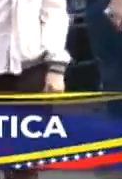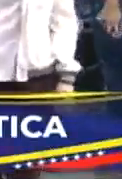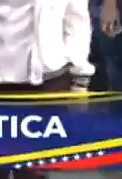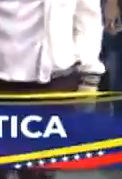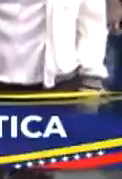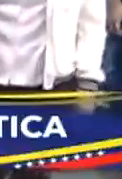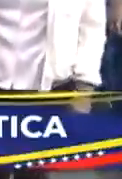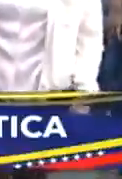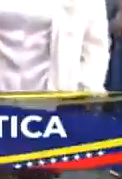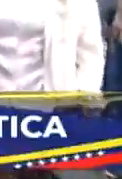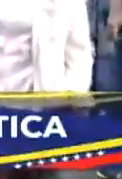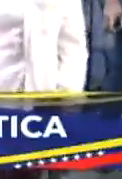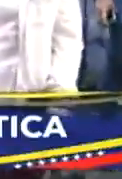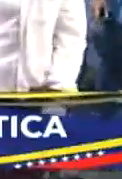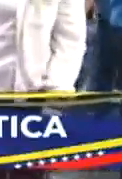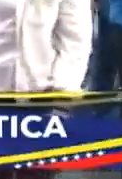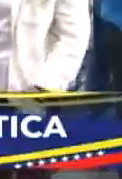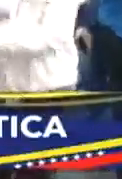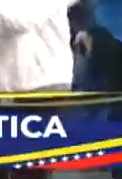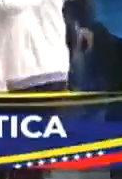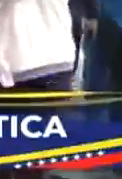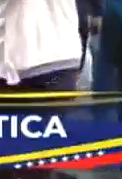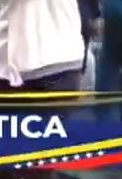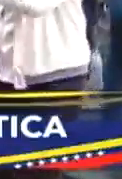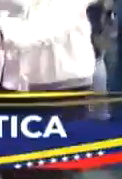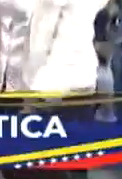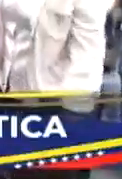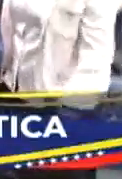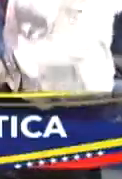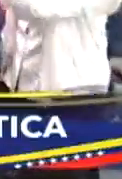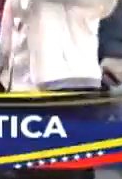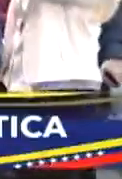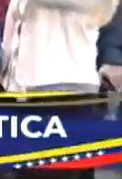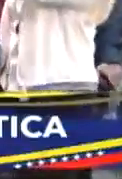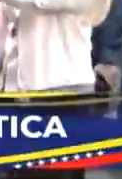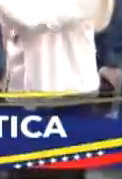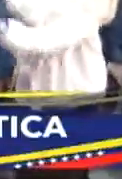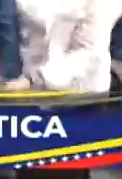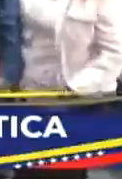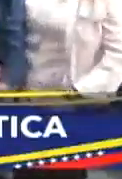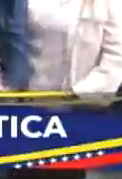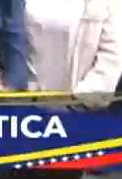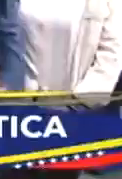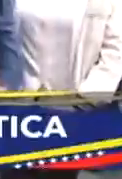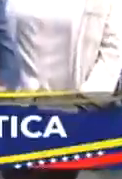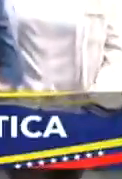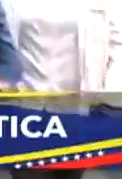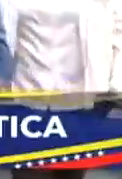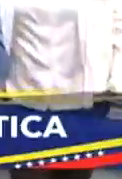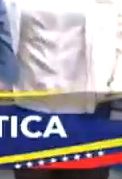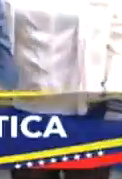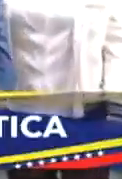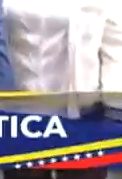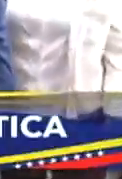histórica y lo que hemos apreciado es una amplia claridad ideológica